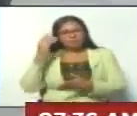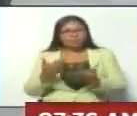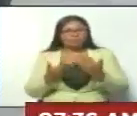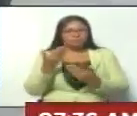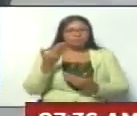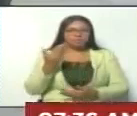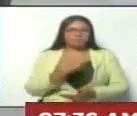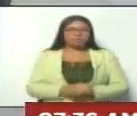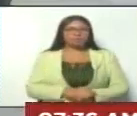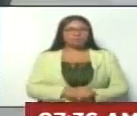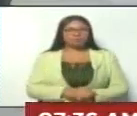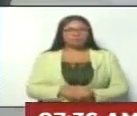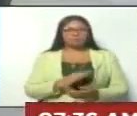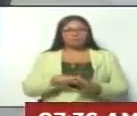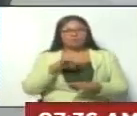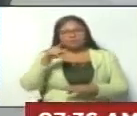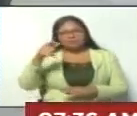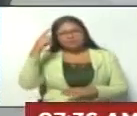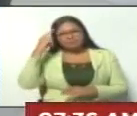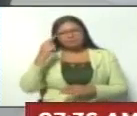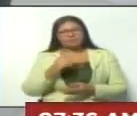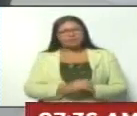porque ese es el día de